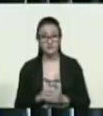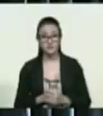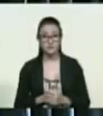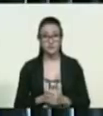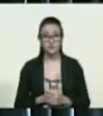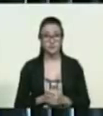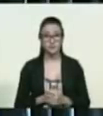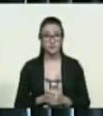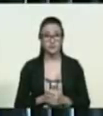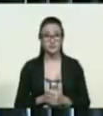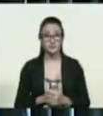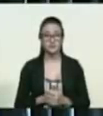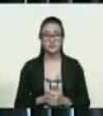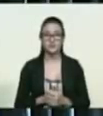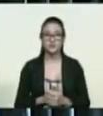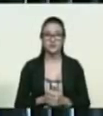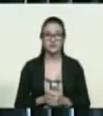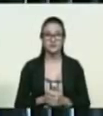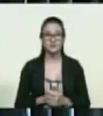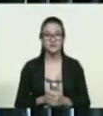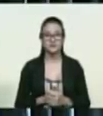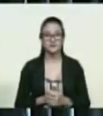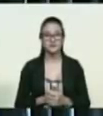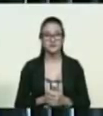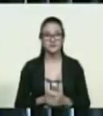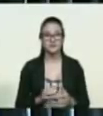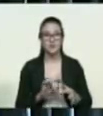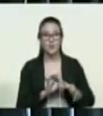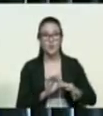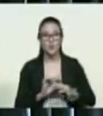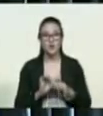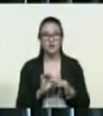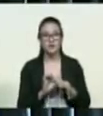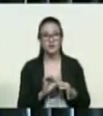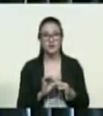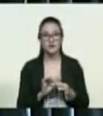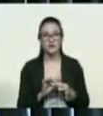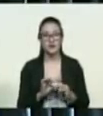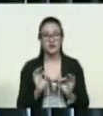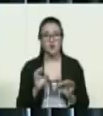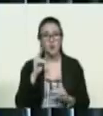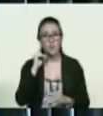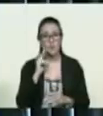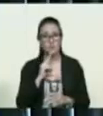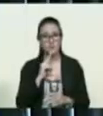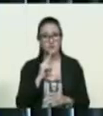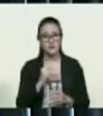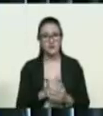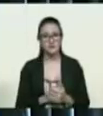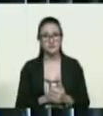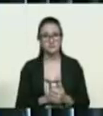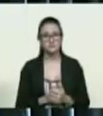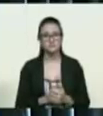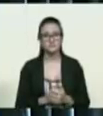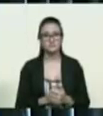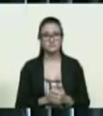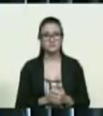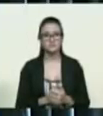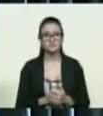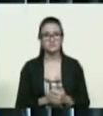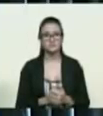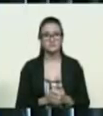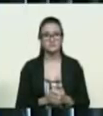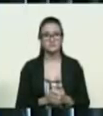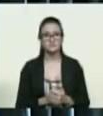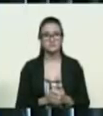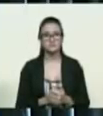primer lugar, la sólida unidad de la Fuerza Armada Nacional Bolivariana. Lo han intentado. Han intentado